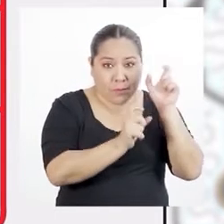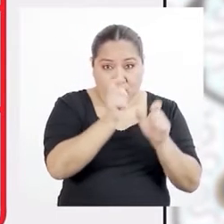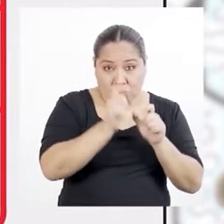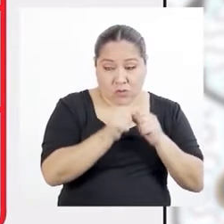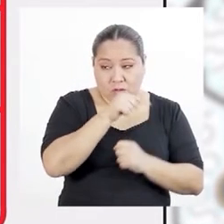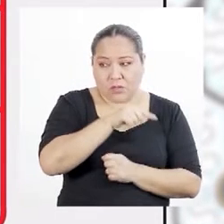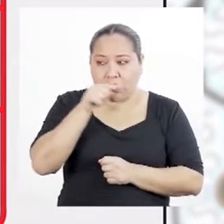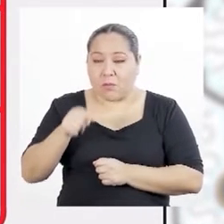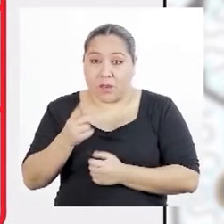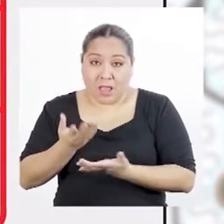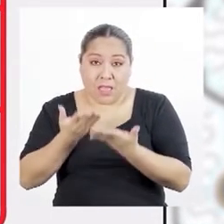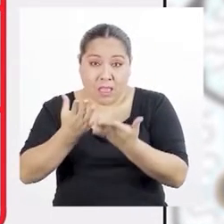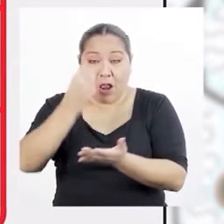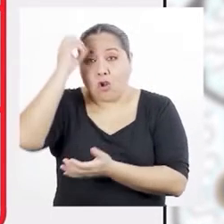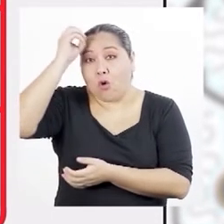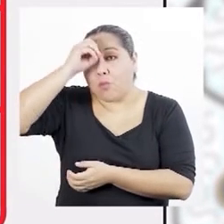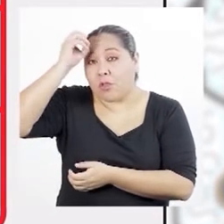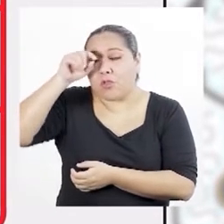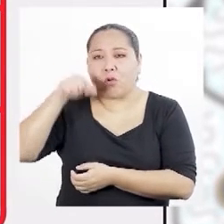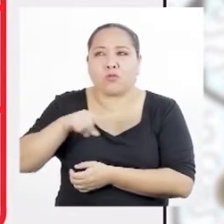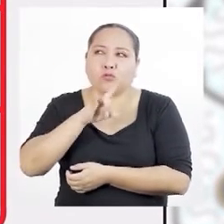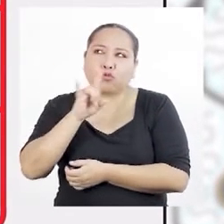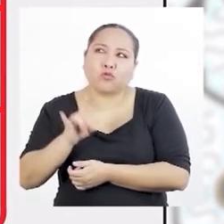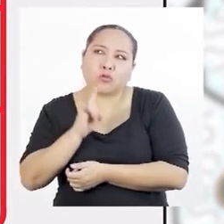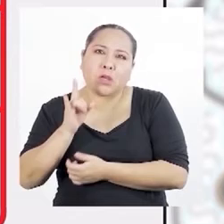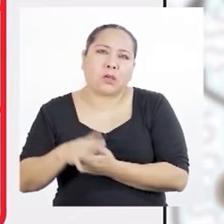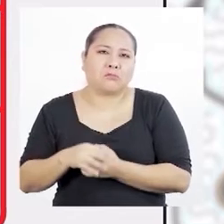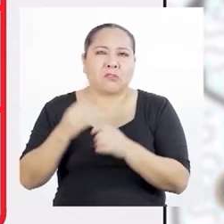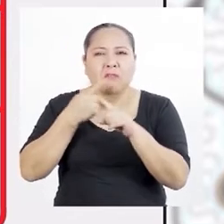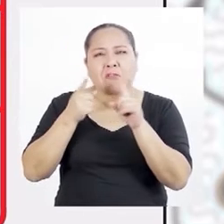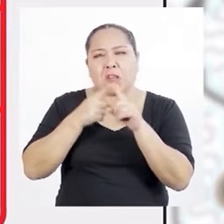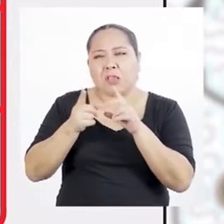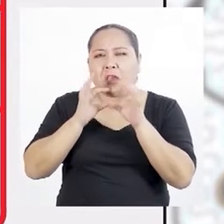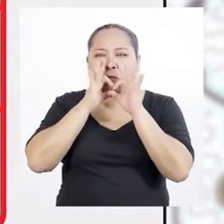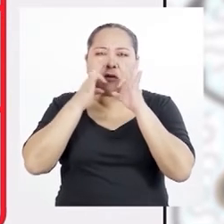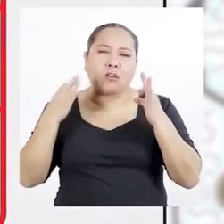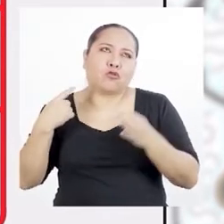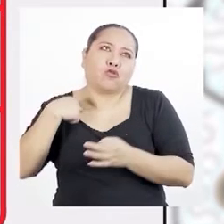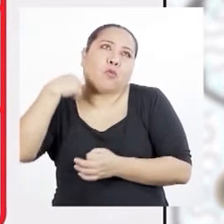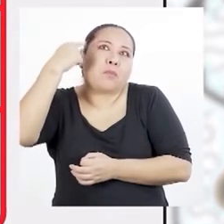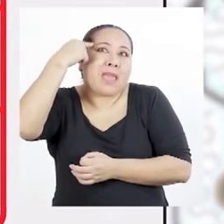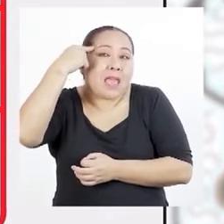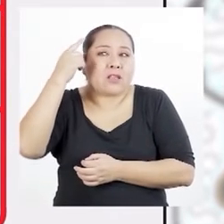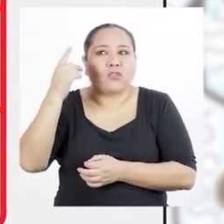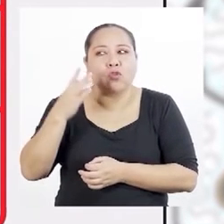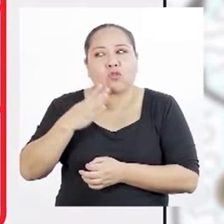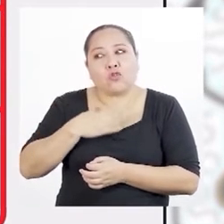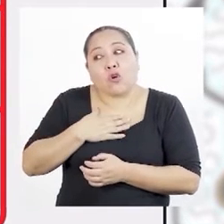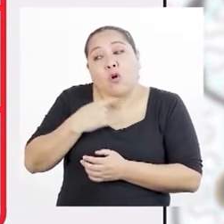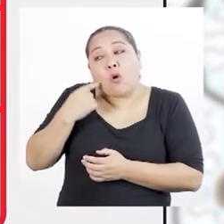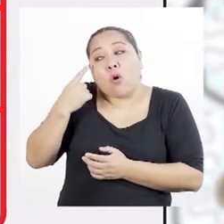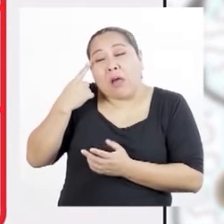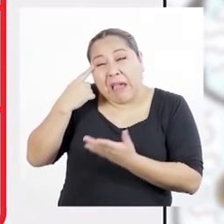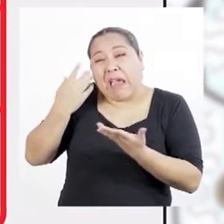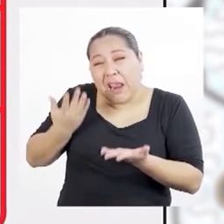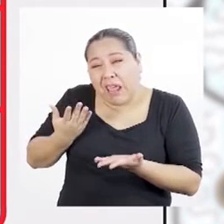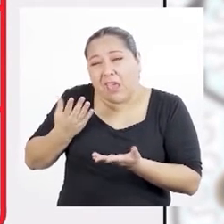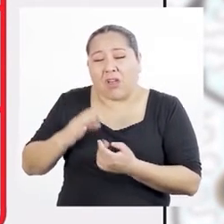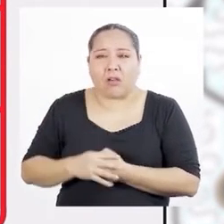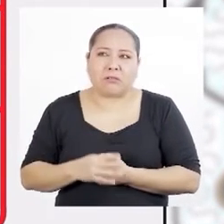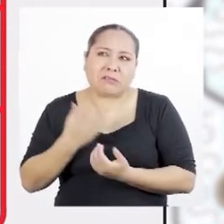personas. Para dar una opinión se puede usar expresiones como estas: Yo pienso, a mi juicio, creo que